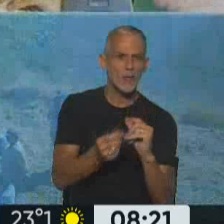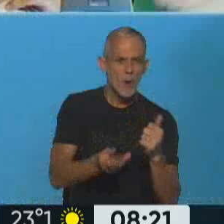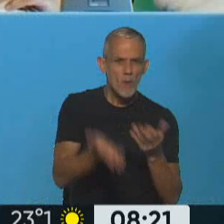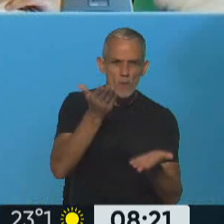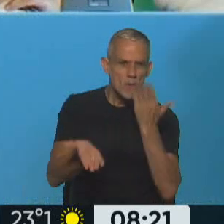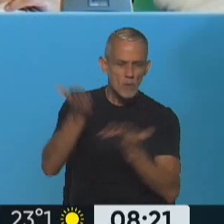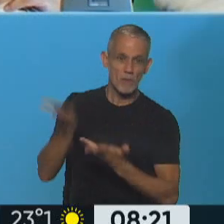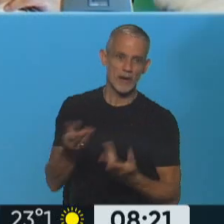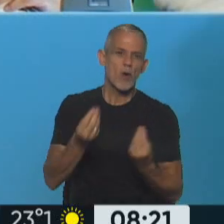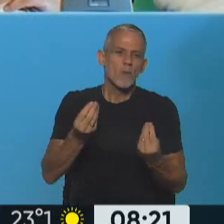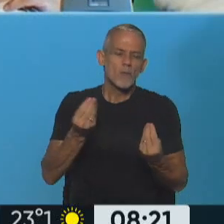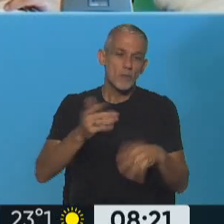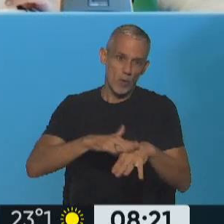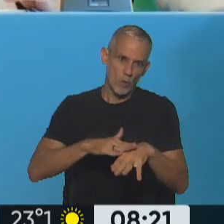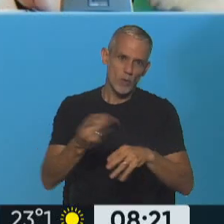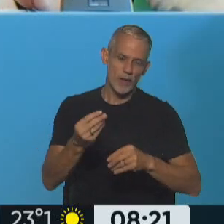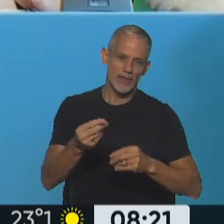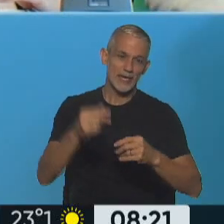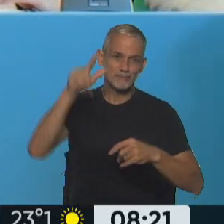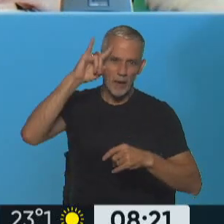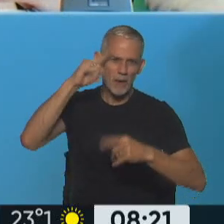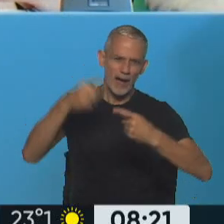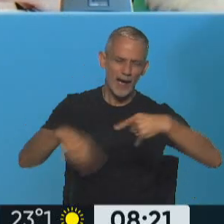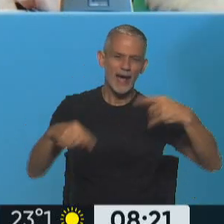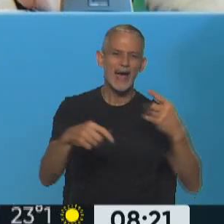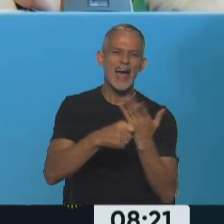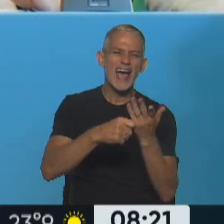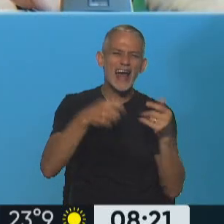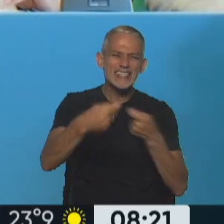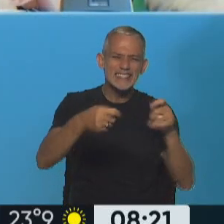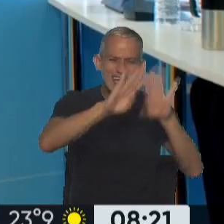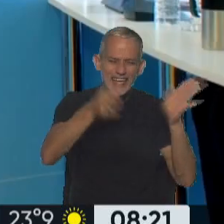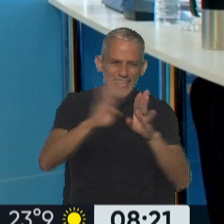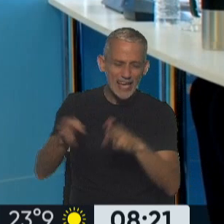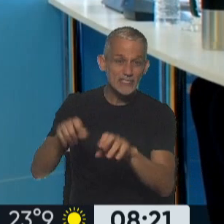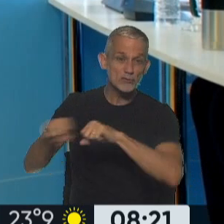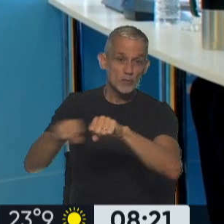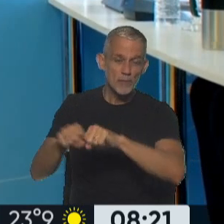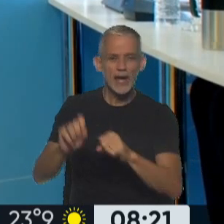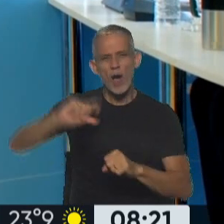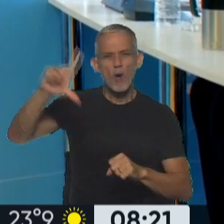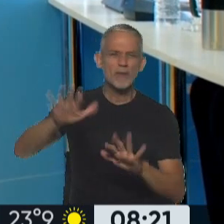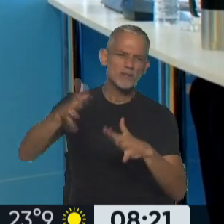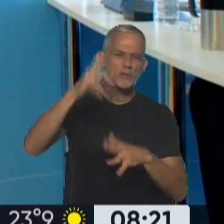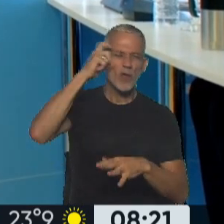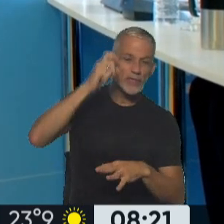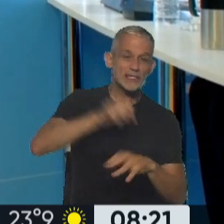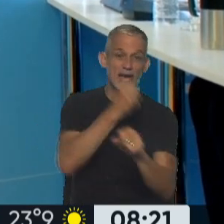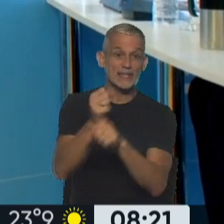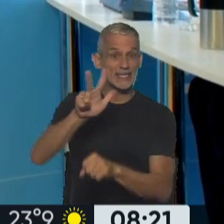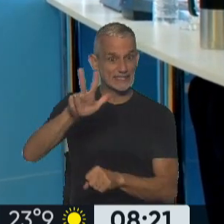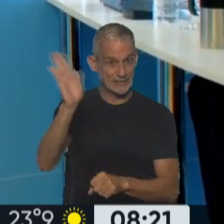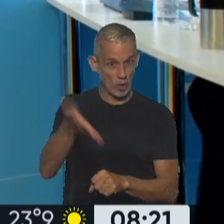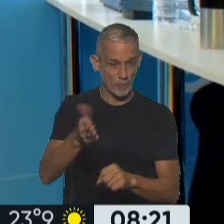góndolas tras el incremento de la hacienda. En carnicerías de barrios y supermercados el incremento ronda entre el 10 y el